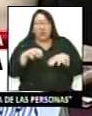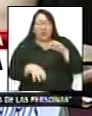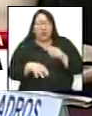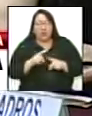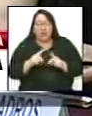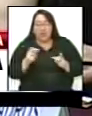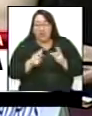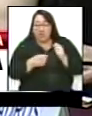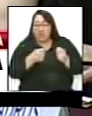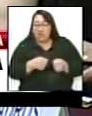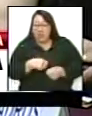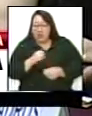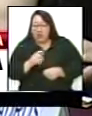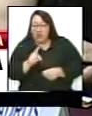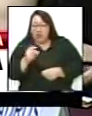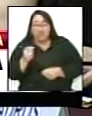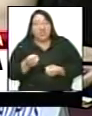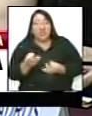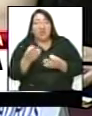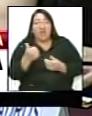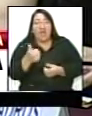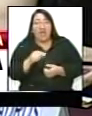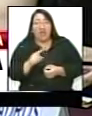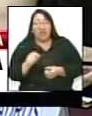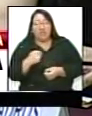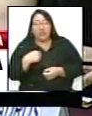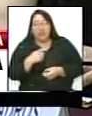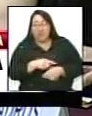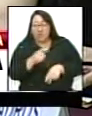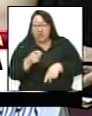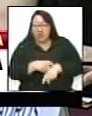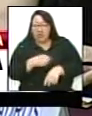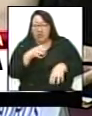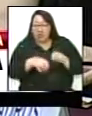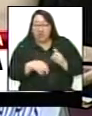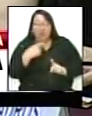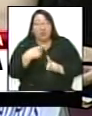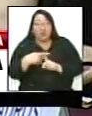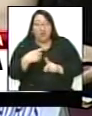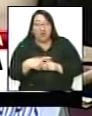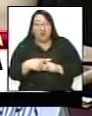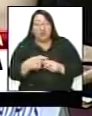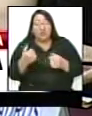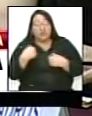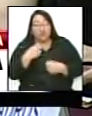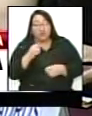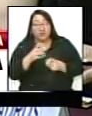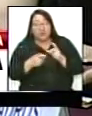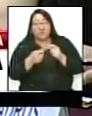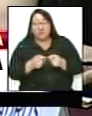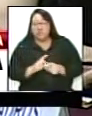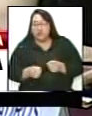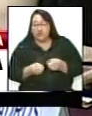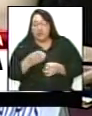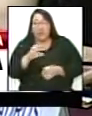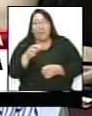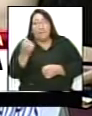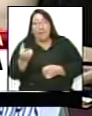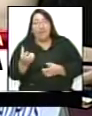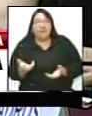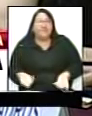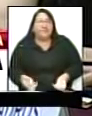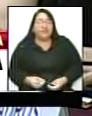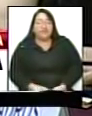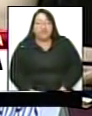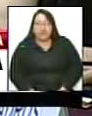al agricultor le tenemos que decir: no siembres arroz. Y tenemos un periodo de lluvias positivo y tenemos que decir al agricultor que no siembre la papa. Sin